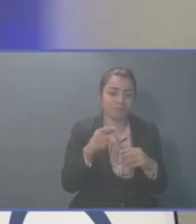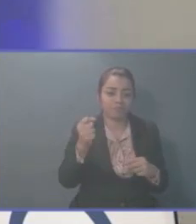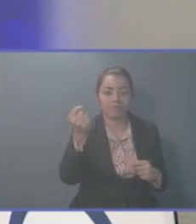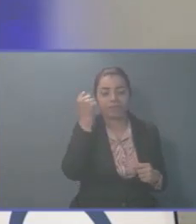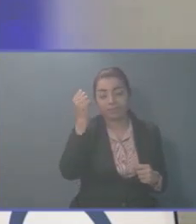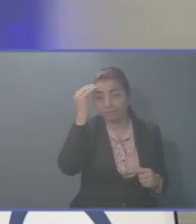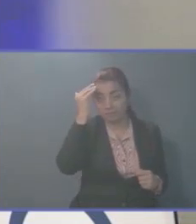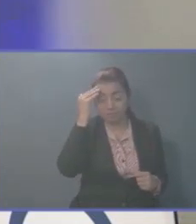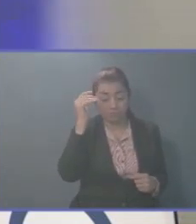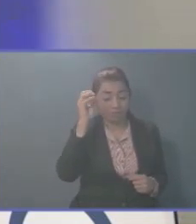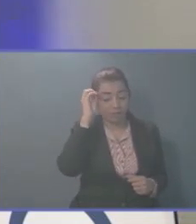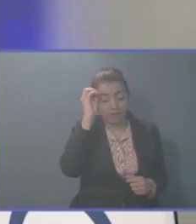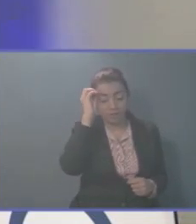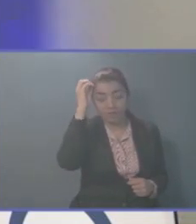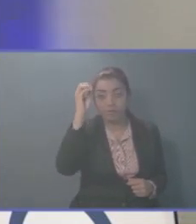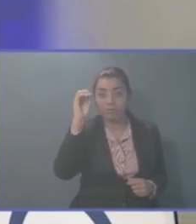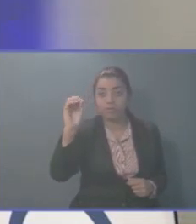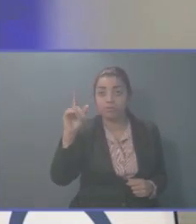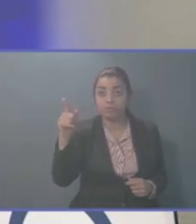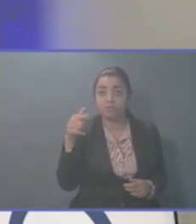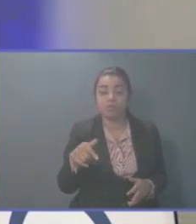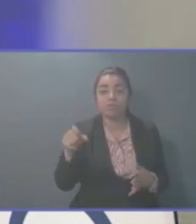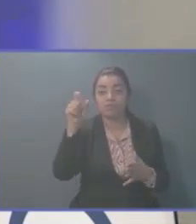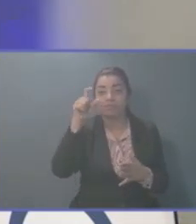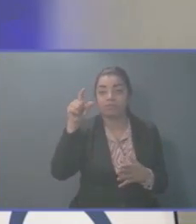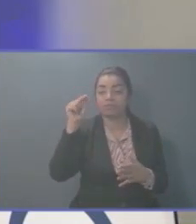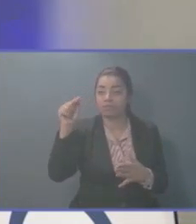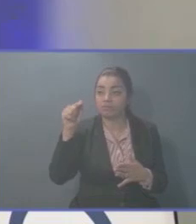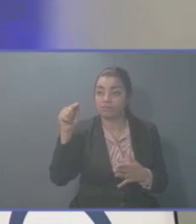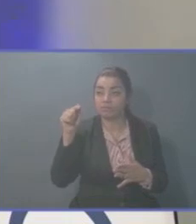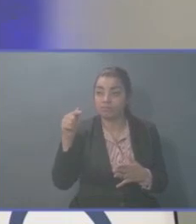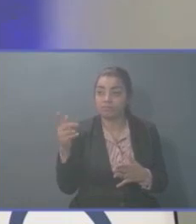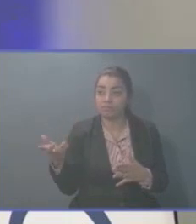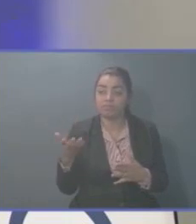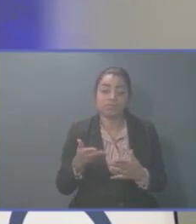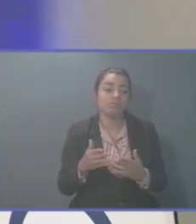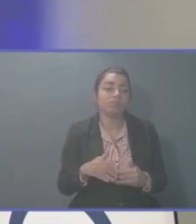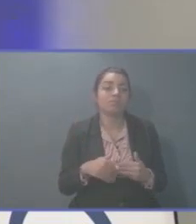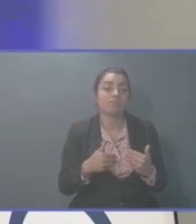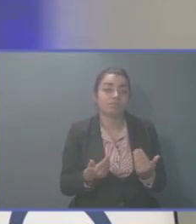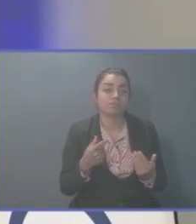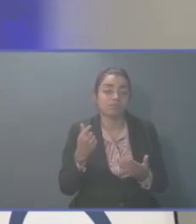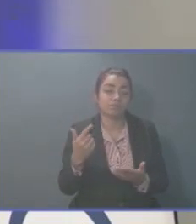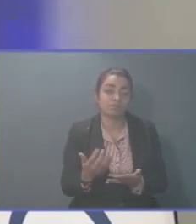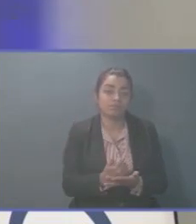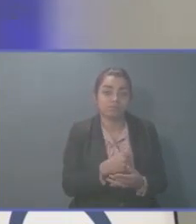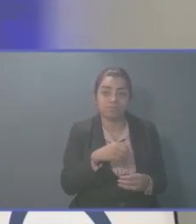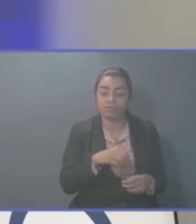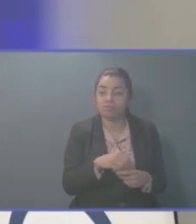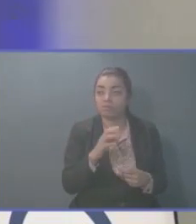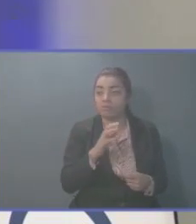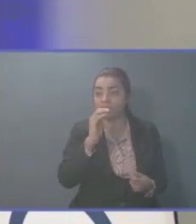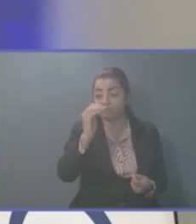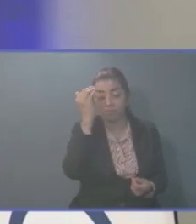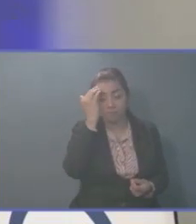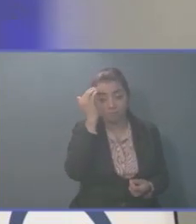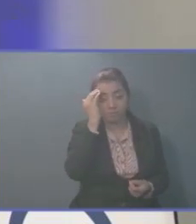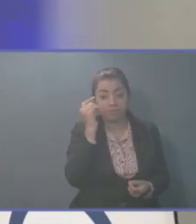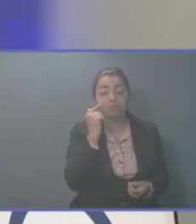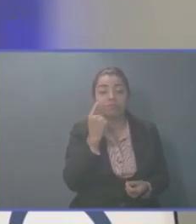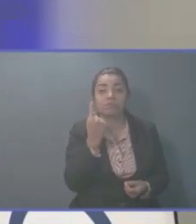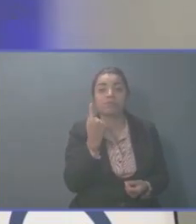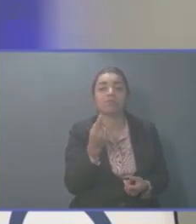conocer la opinión del organismo que está como acreedor de estos fondos, saber qué piensa que